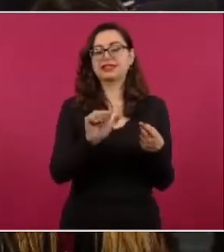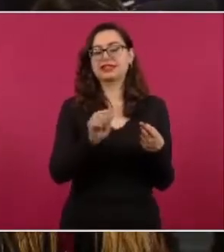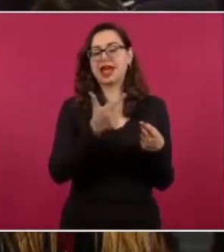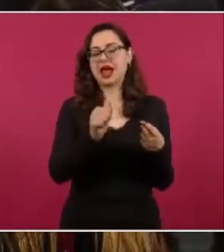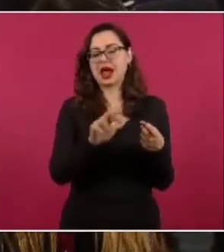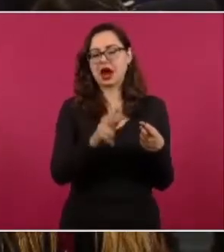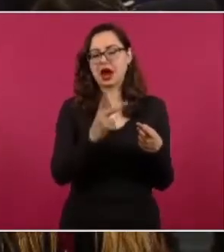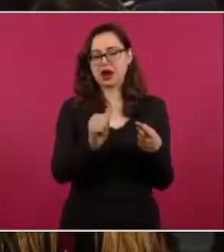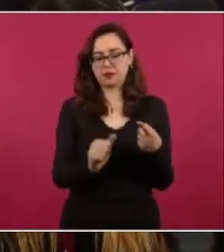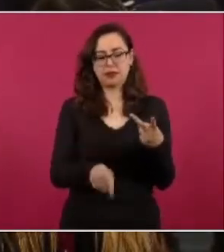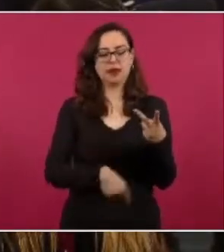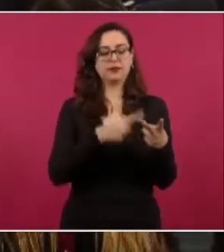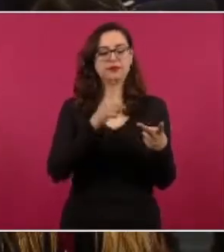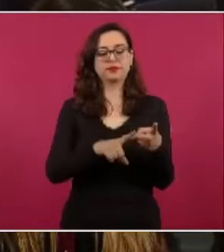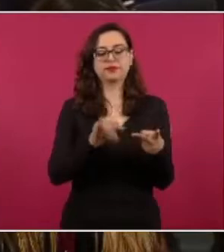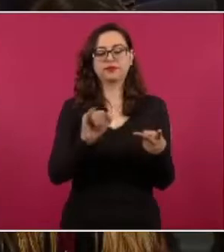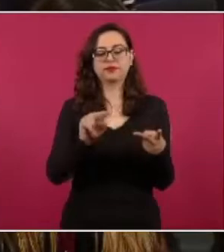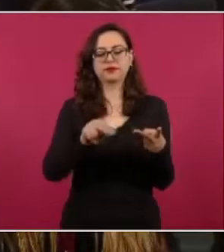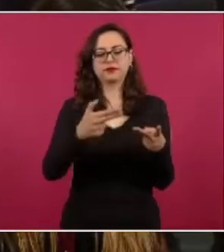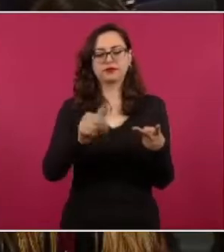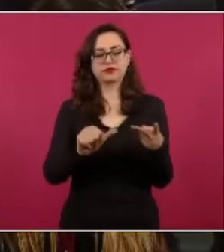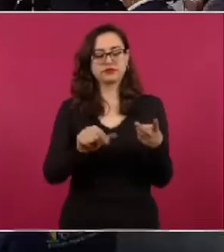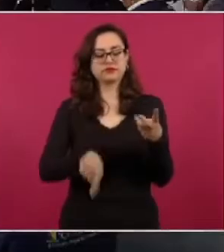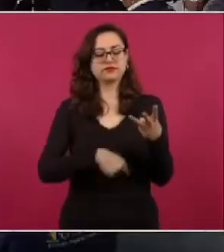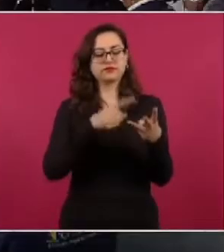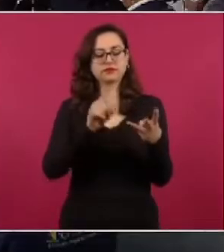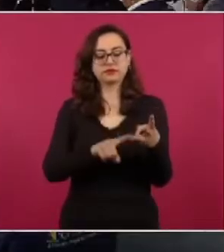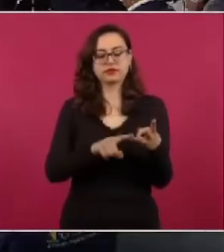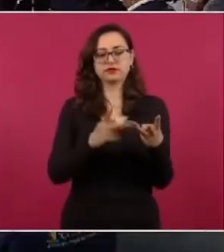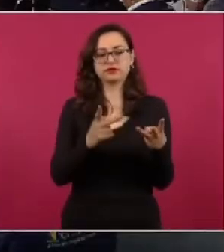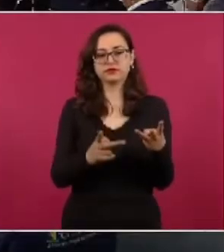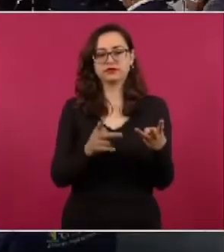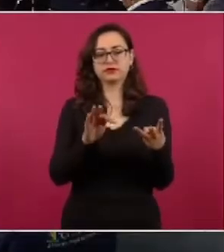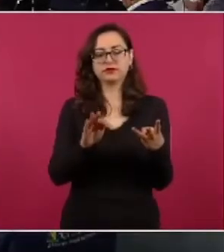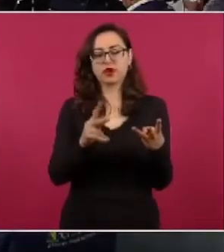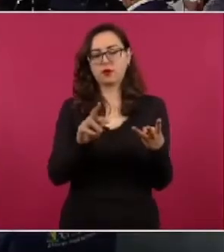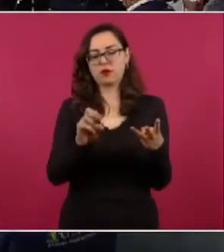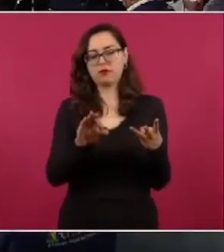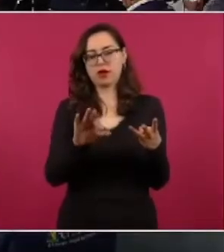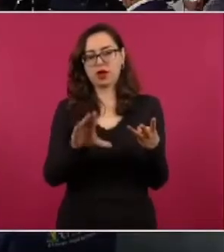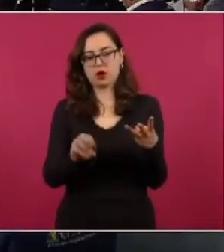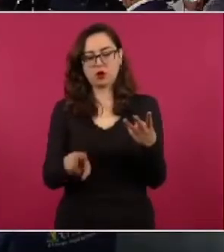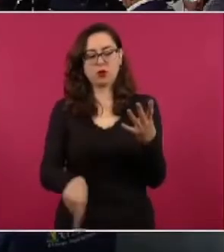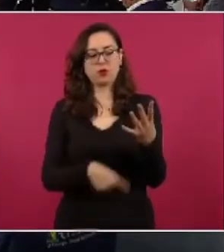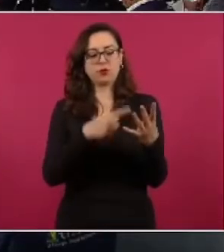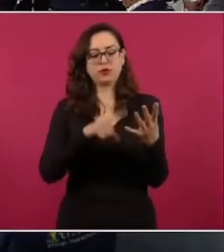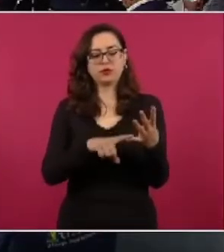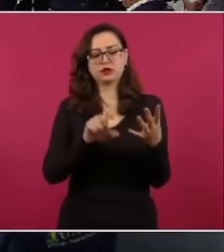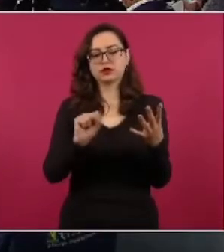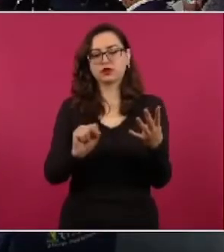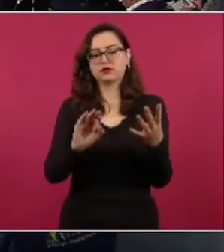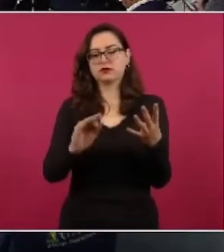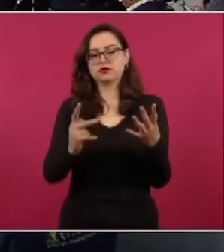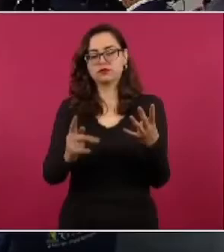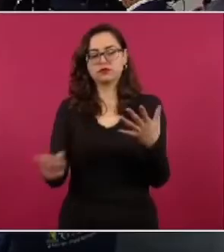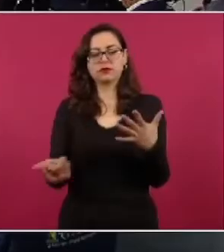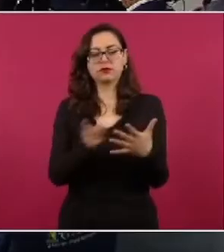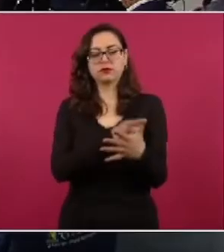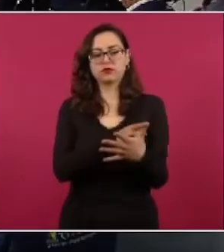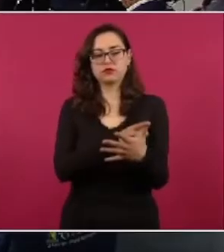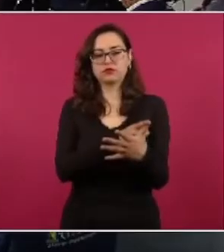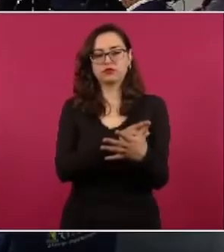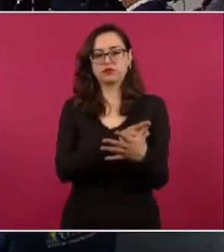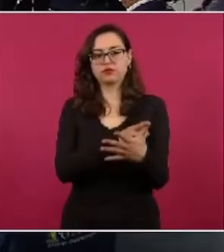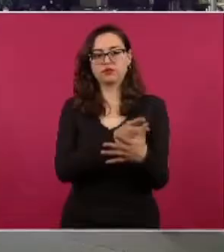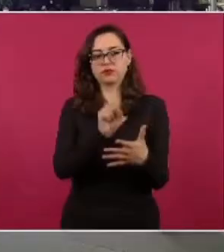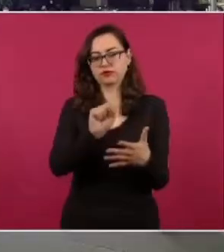Instituto Nacional de Antropología, la Procuraduría Federal del Consumidor, la Secretaría de la Función Pública y el